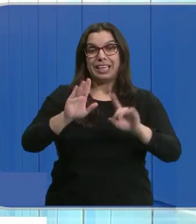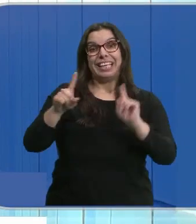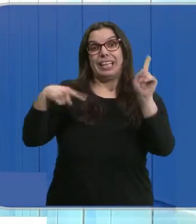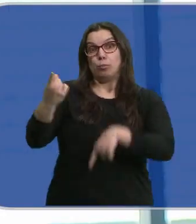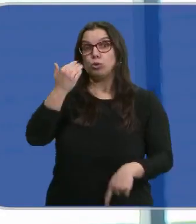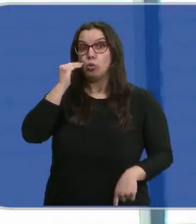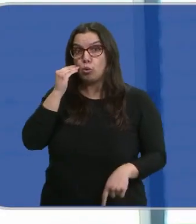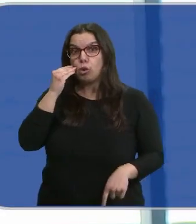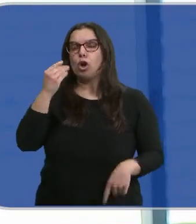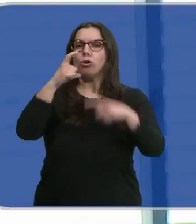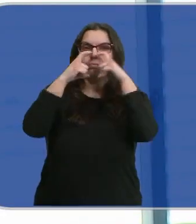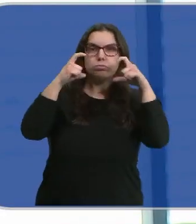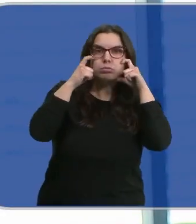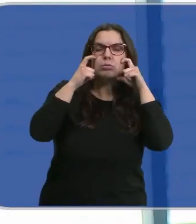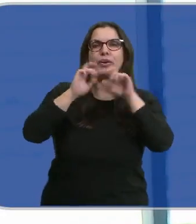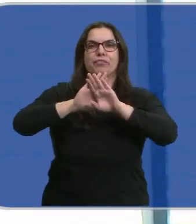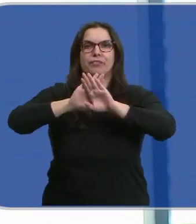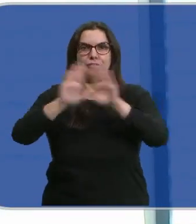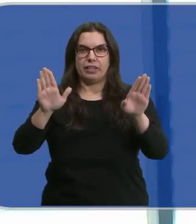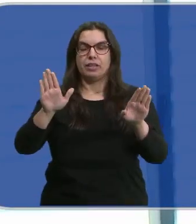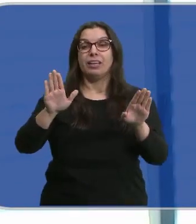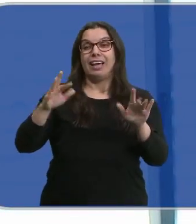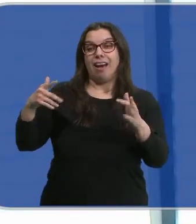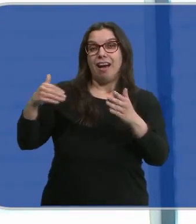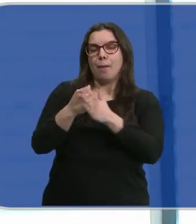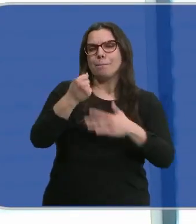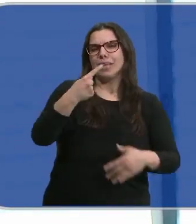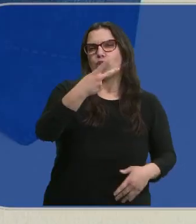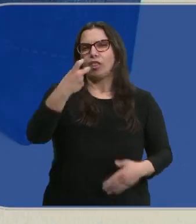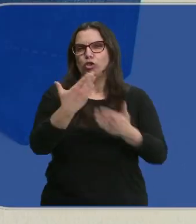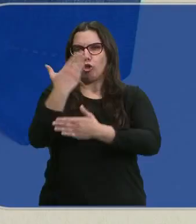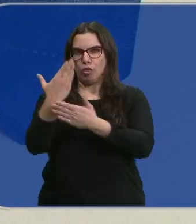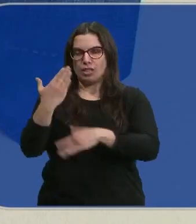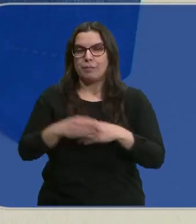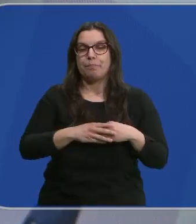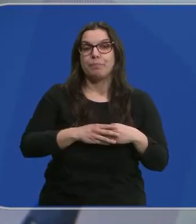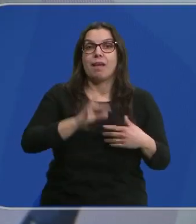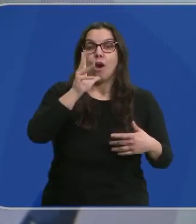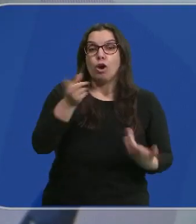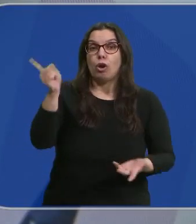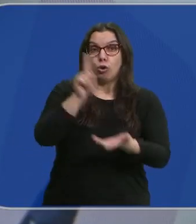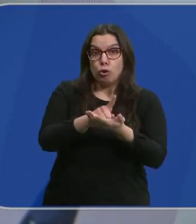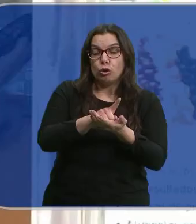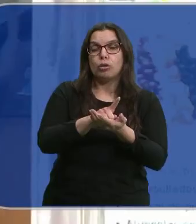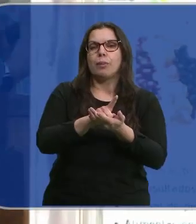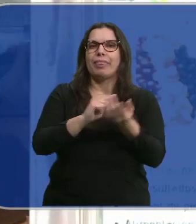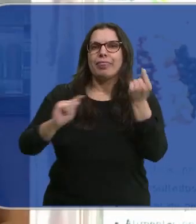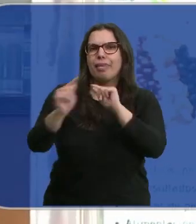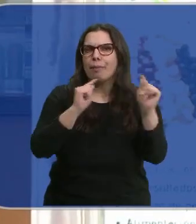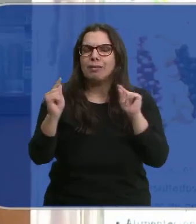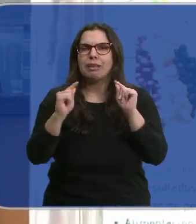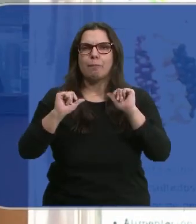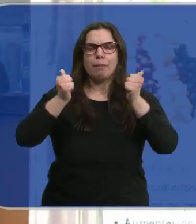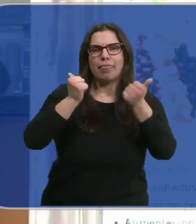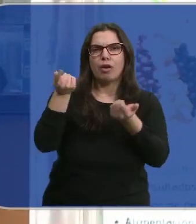su uso en hospitales y centros de salud 1.200 días después. Su regreso a estos centros sanitarios reabre el debate sobre